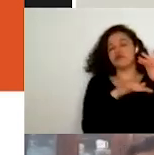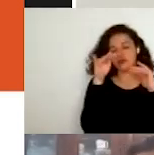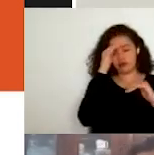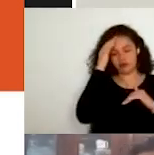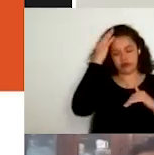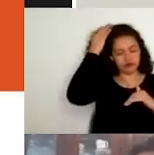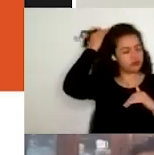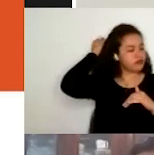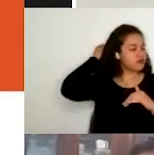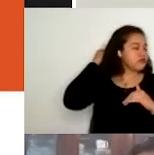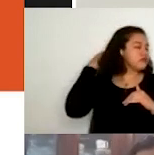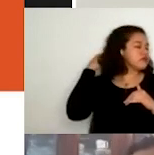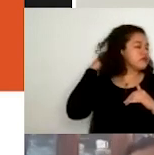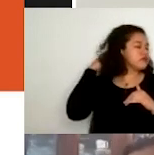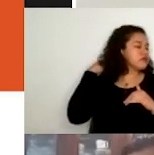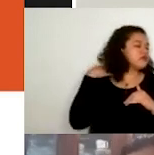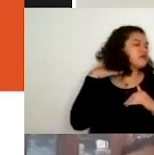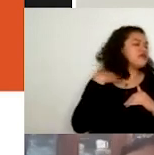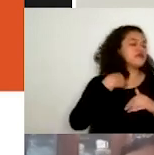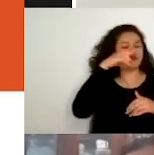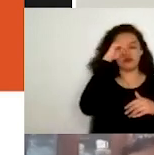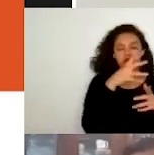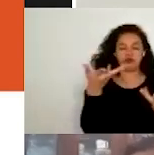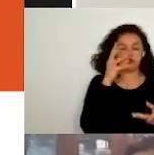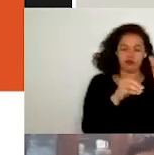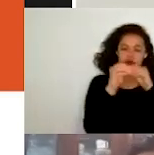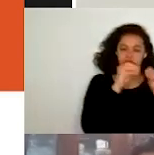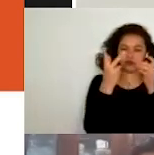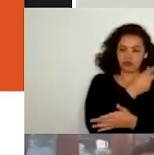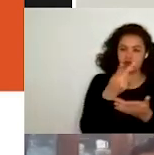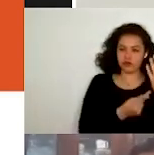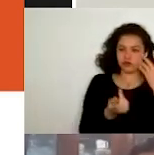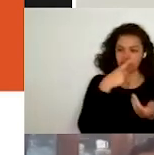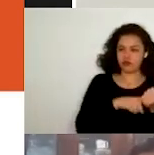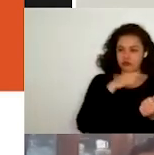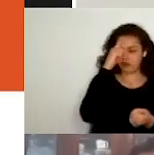para la elaboración de programas internos de establecimientos.